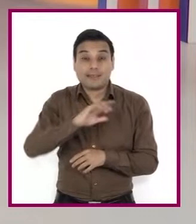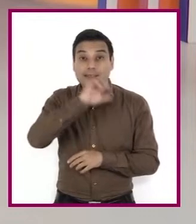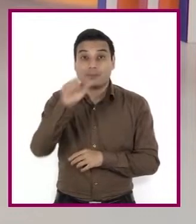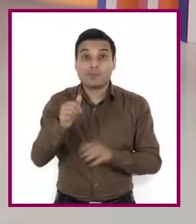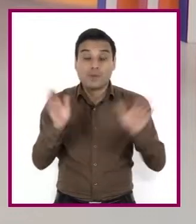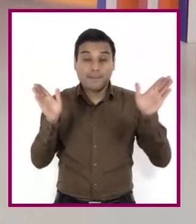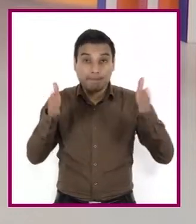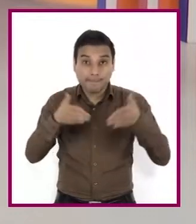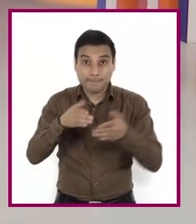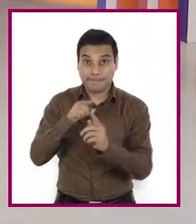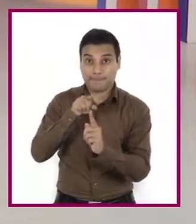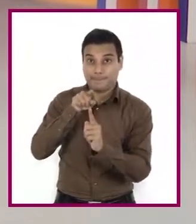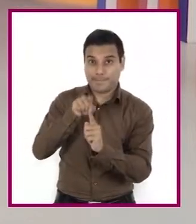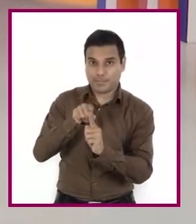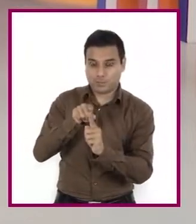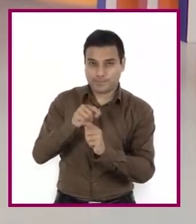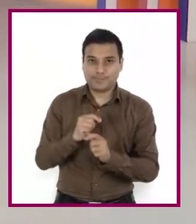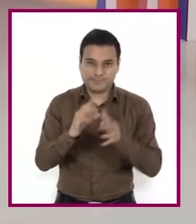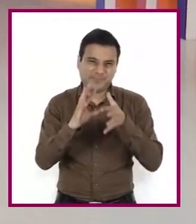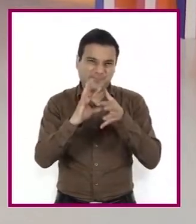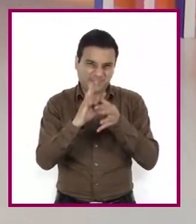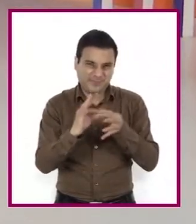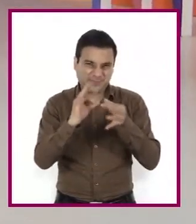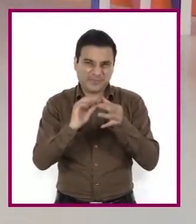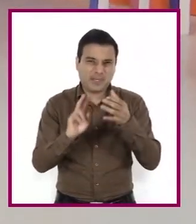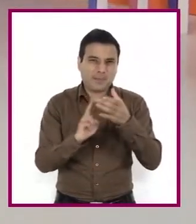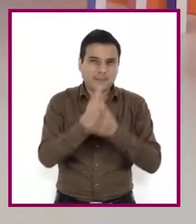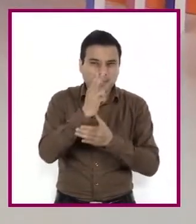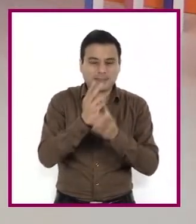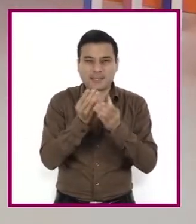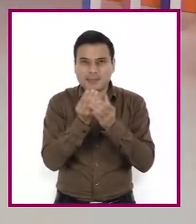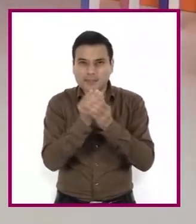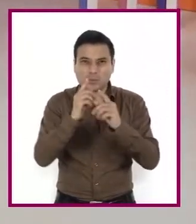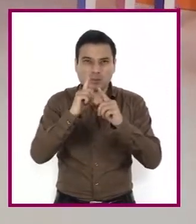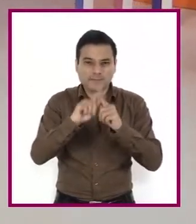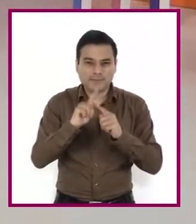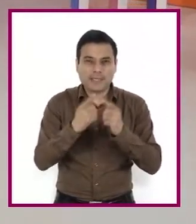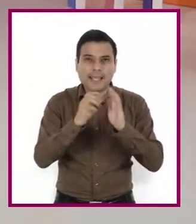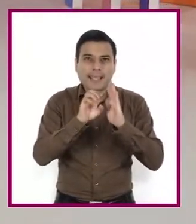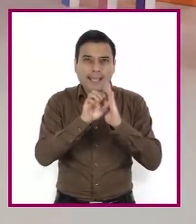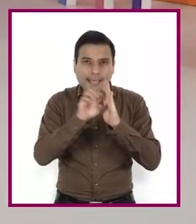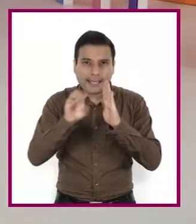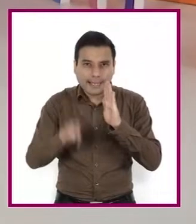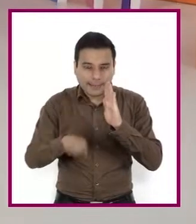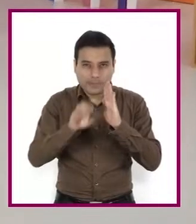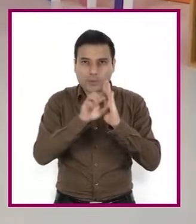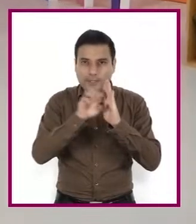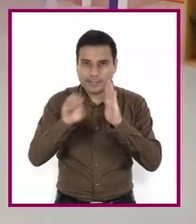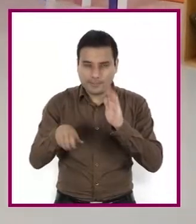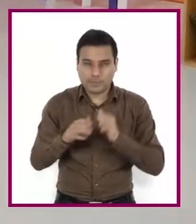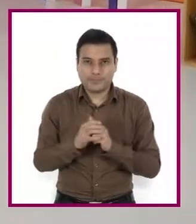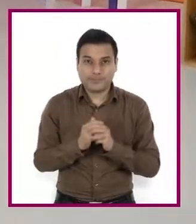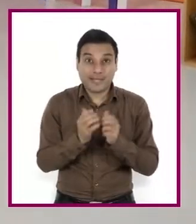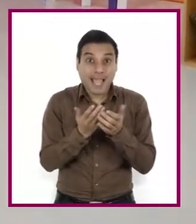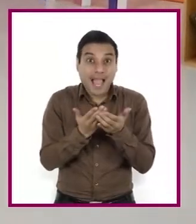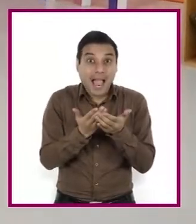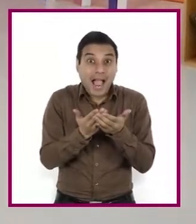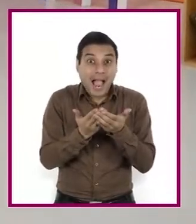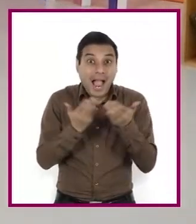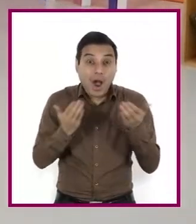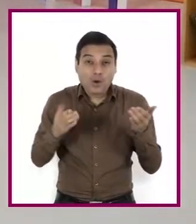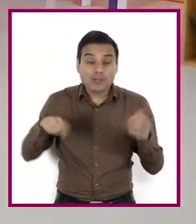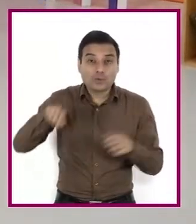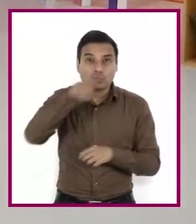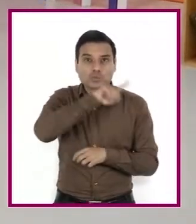final nos señala algunos tipos de plantas. Y ahora es momento de que nosotros... Pero